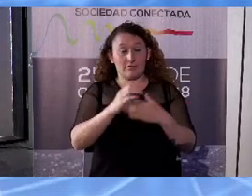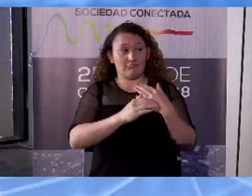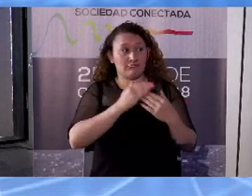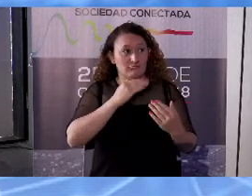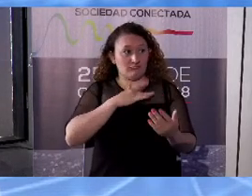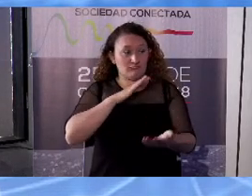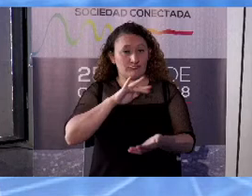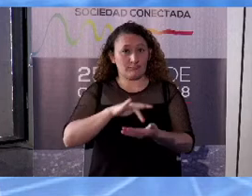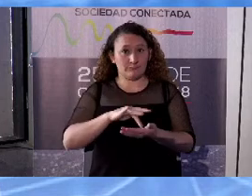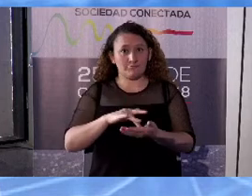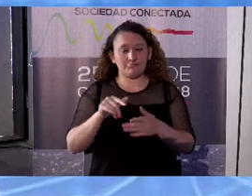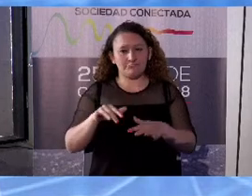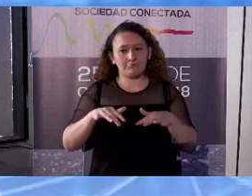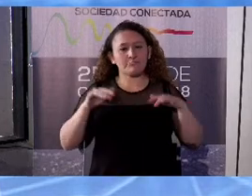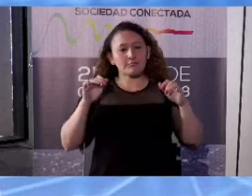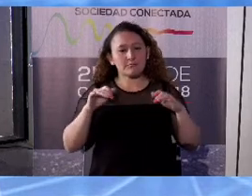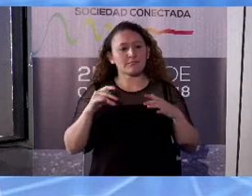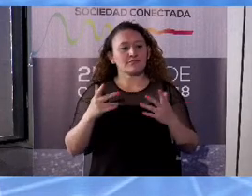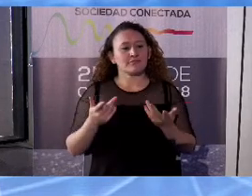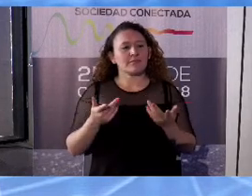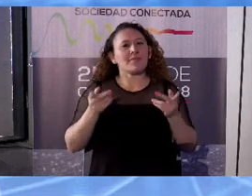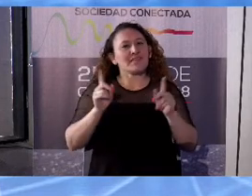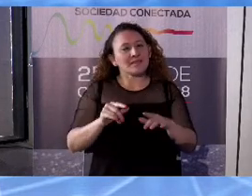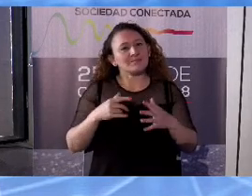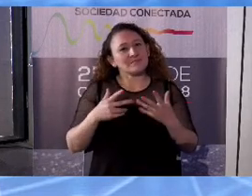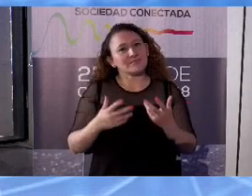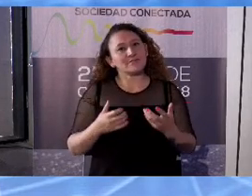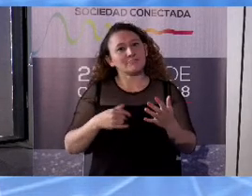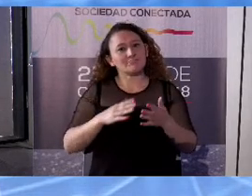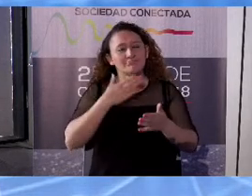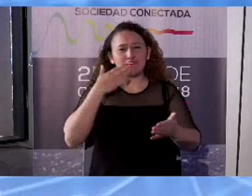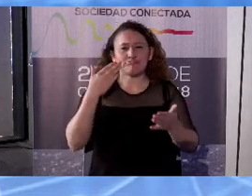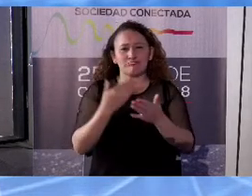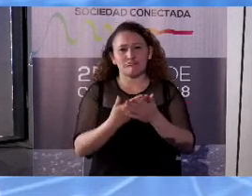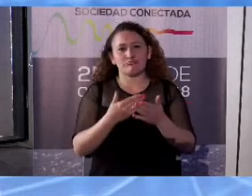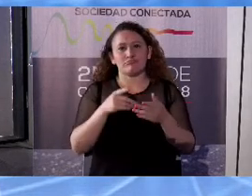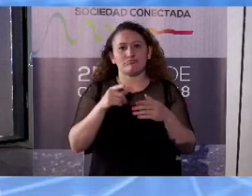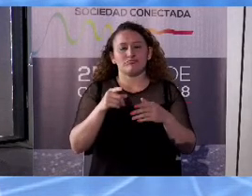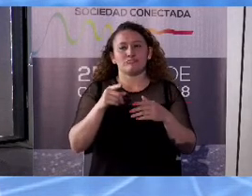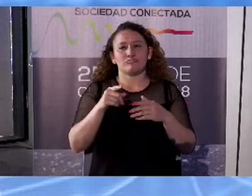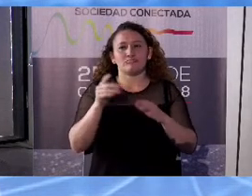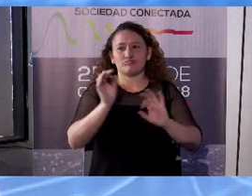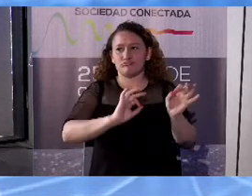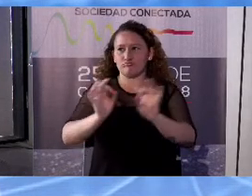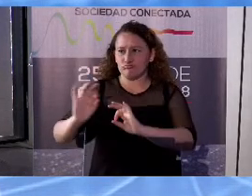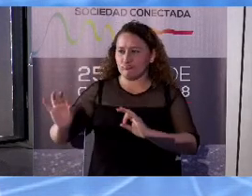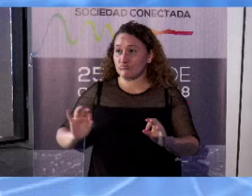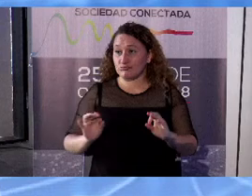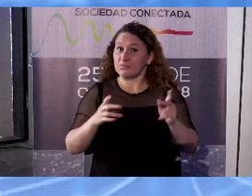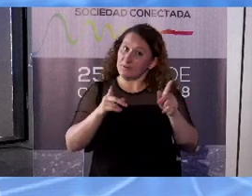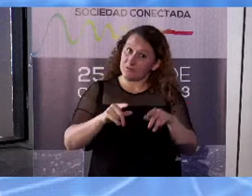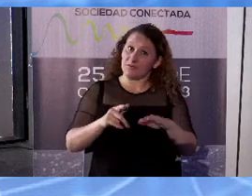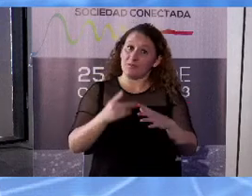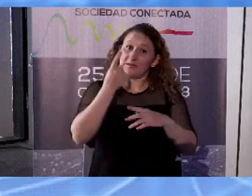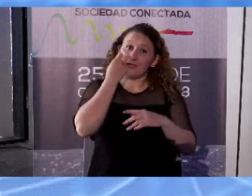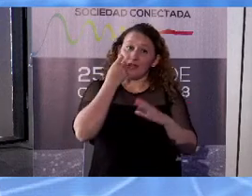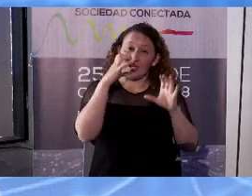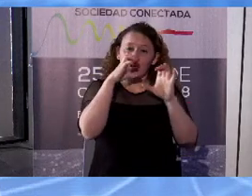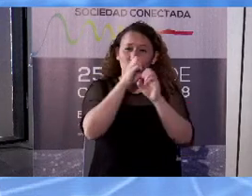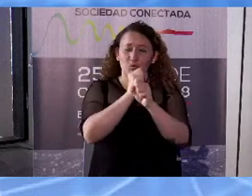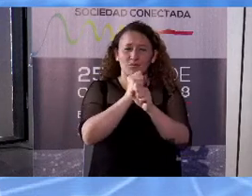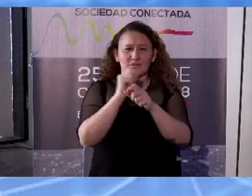evento y también quisiera agradecerle a la ane la organización del mismo y particularmente la cena que nos ofreció anoche que